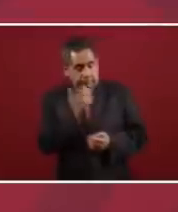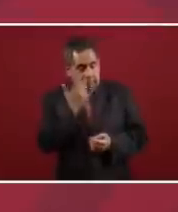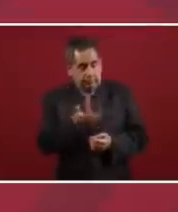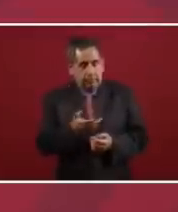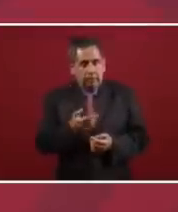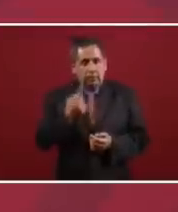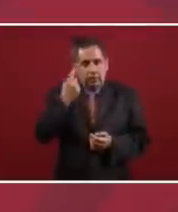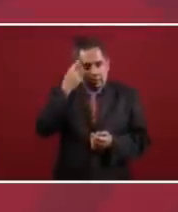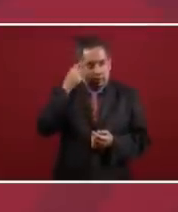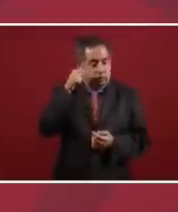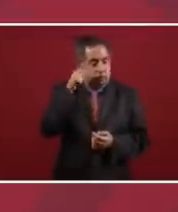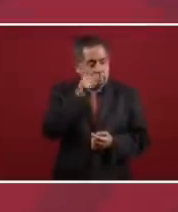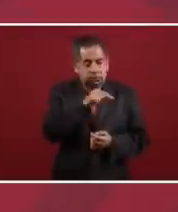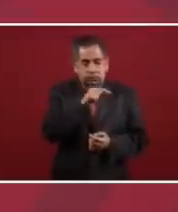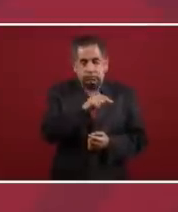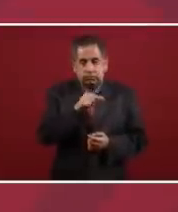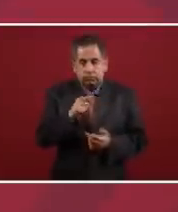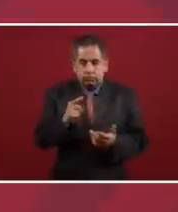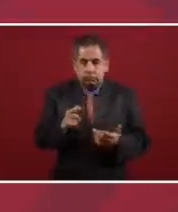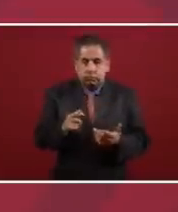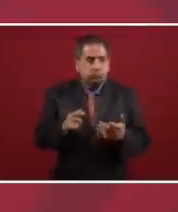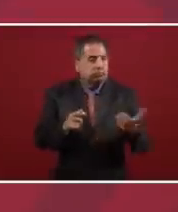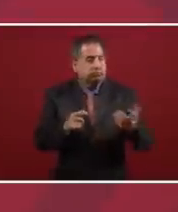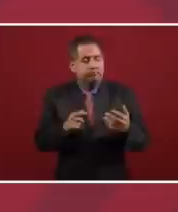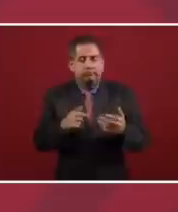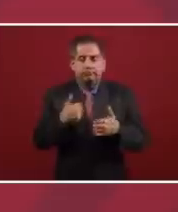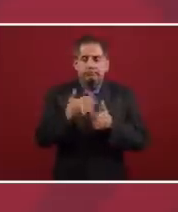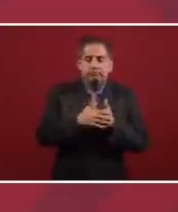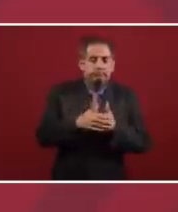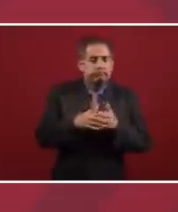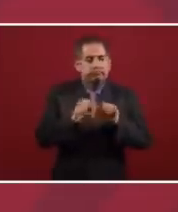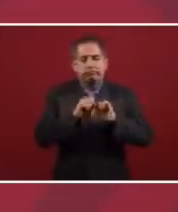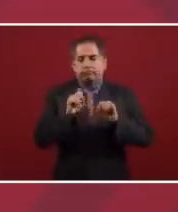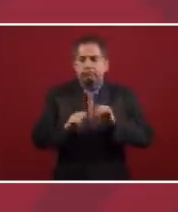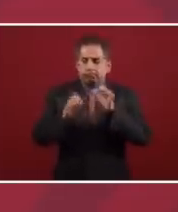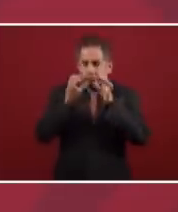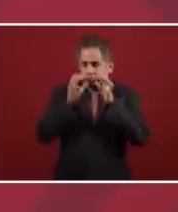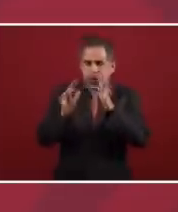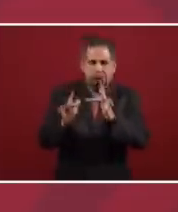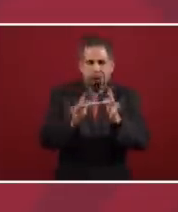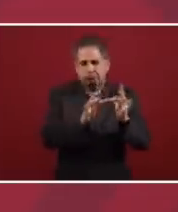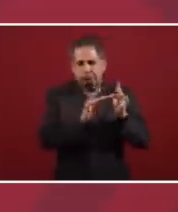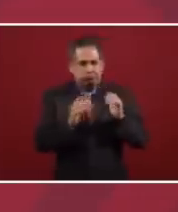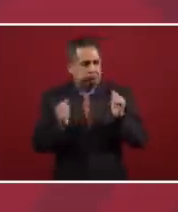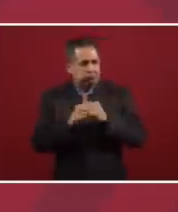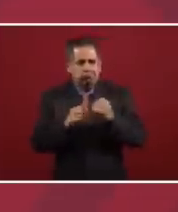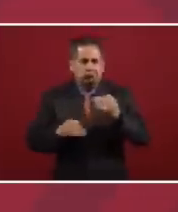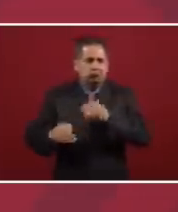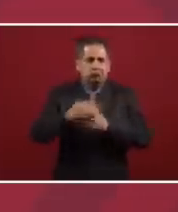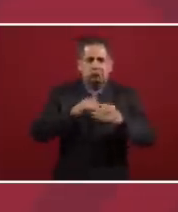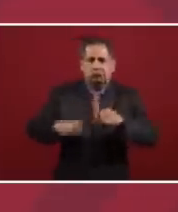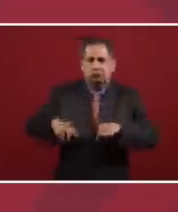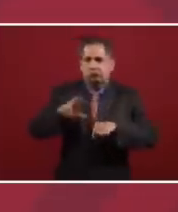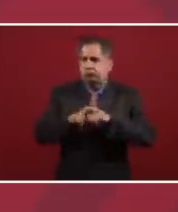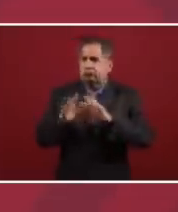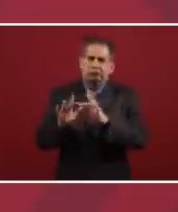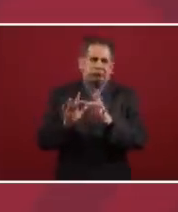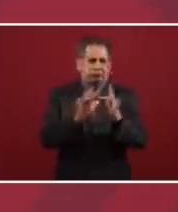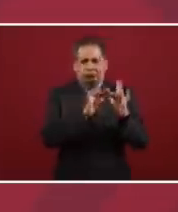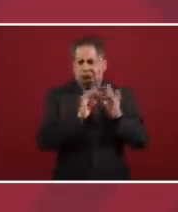para qué tengas un sistema de comunicación con todos los gobernadores